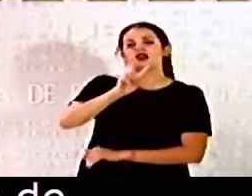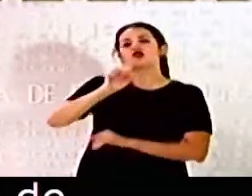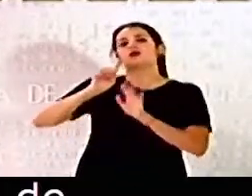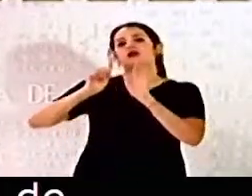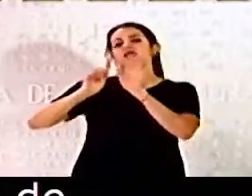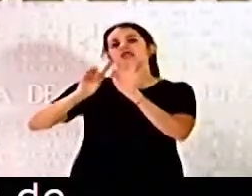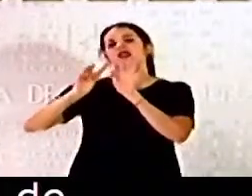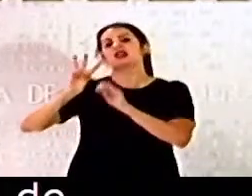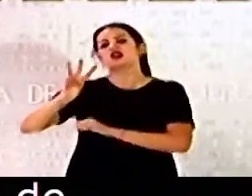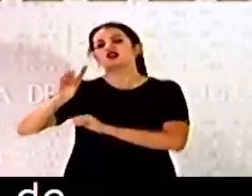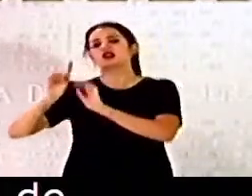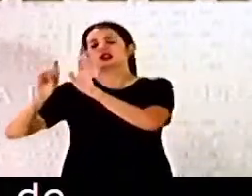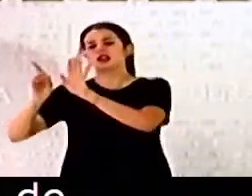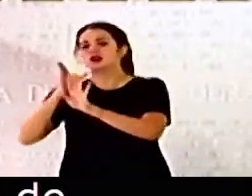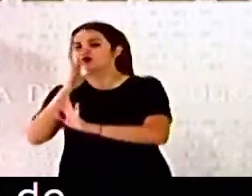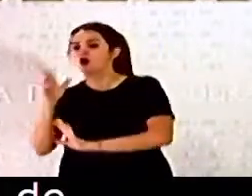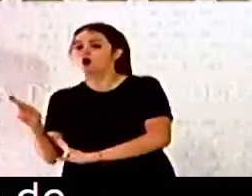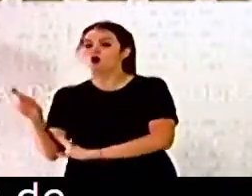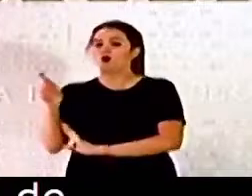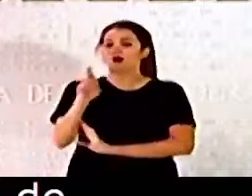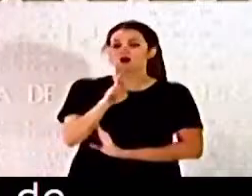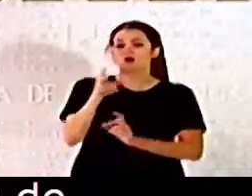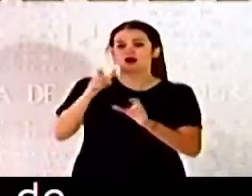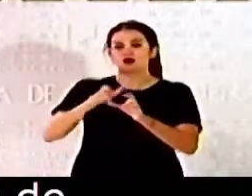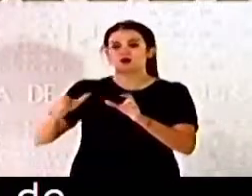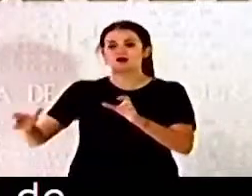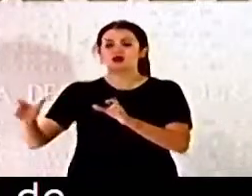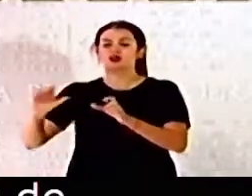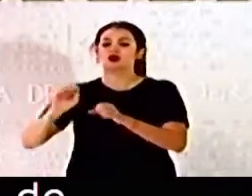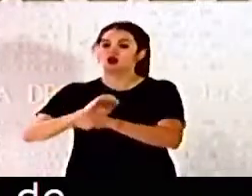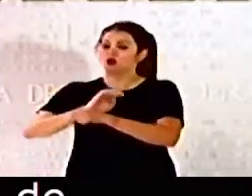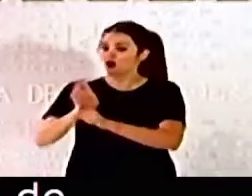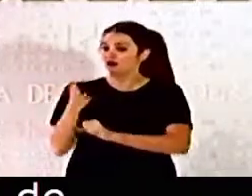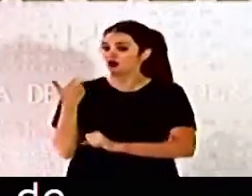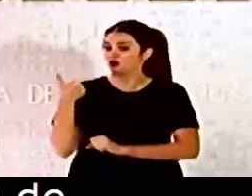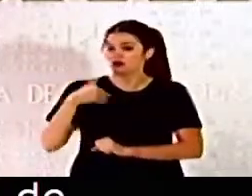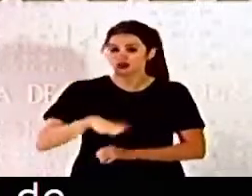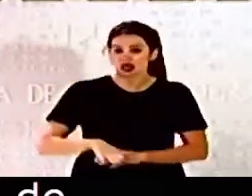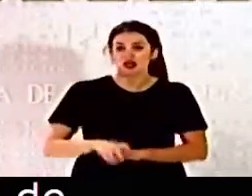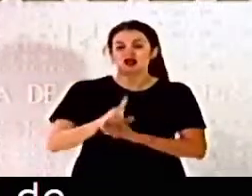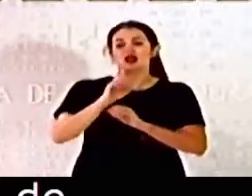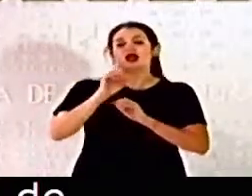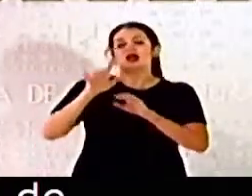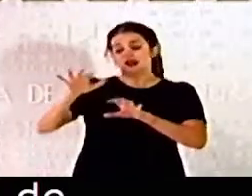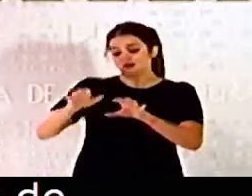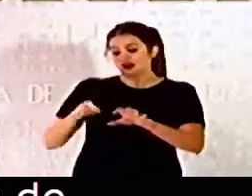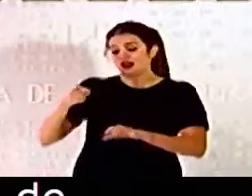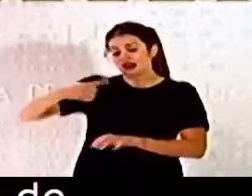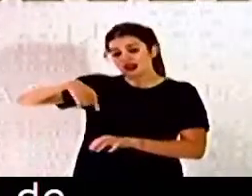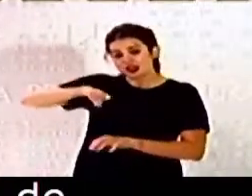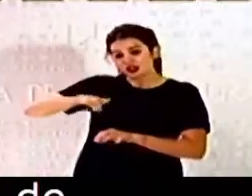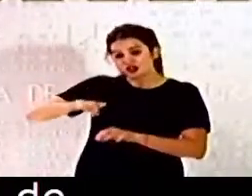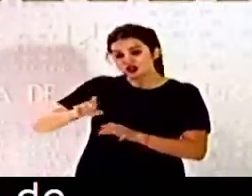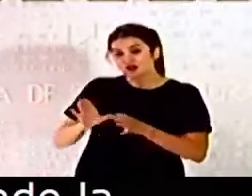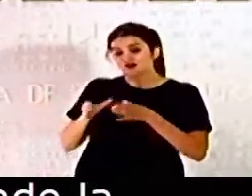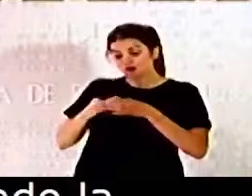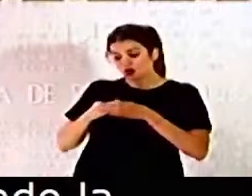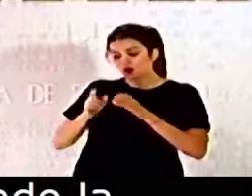2.636 son de recuperación, de haber pasado la enfermedad. Y 69 de ellos son de pruebas diagnósticas que se han